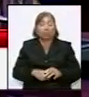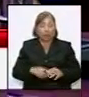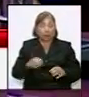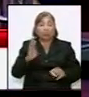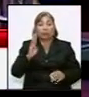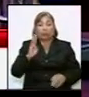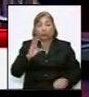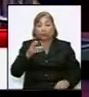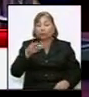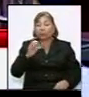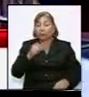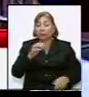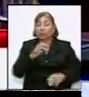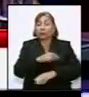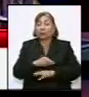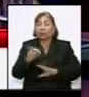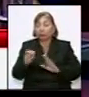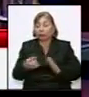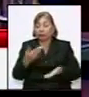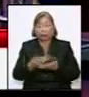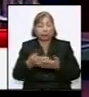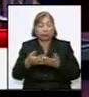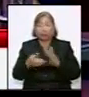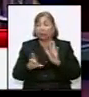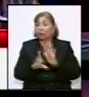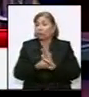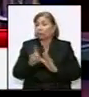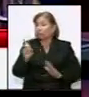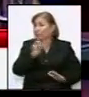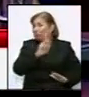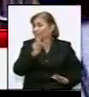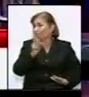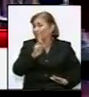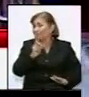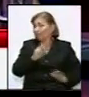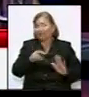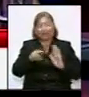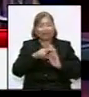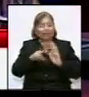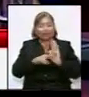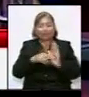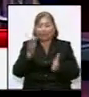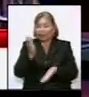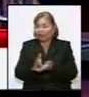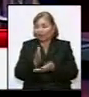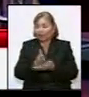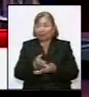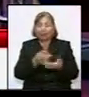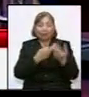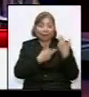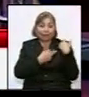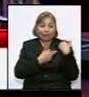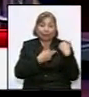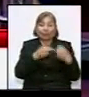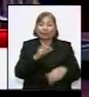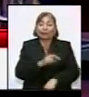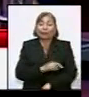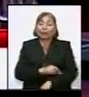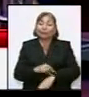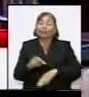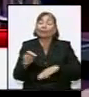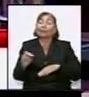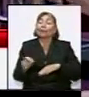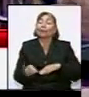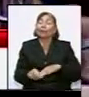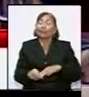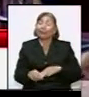profesionales esta ley no es la norma adecuada para restablecer las sanciones y responsabilidades de los profesionales y que son